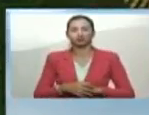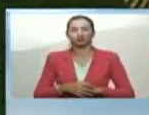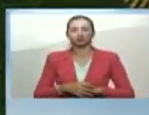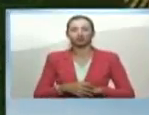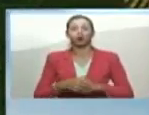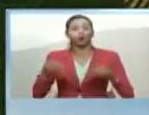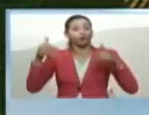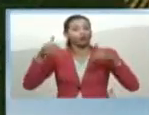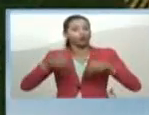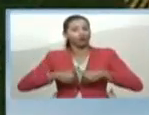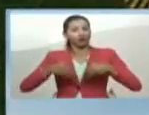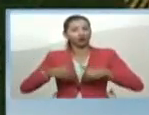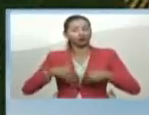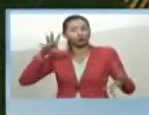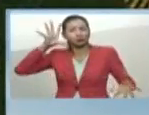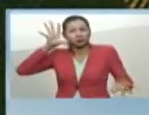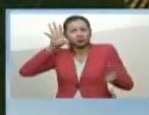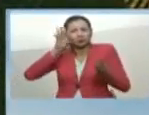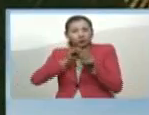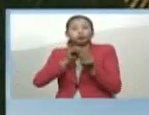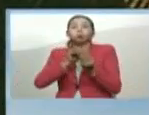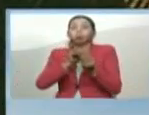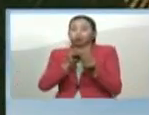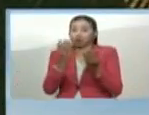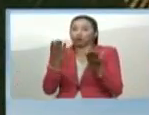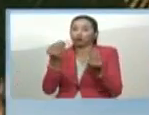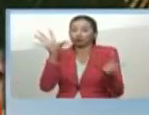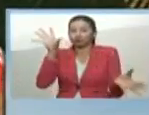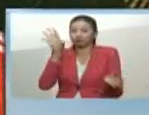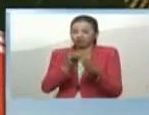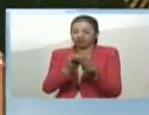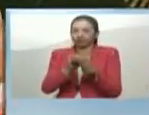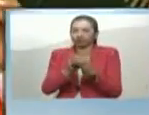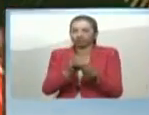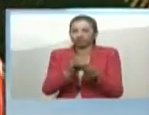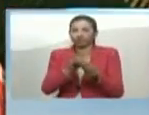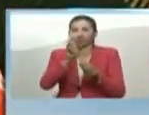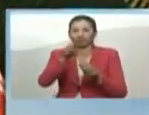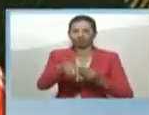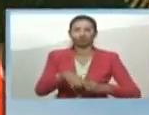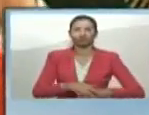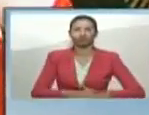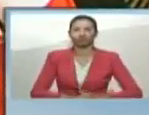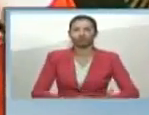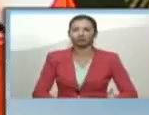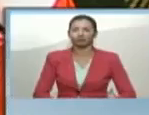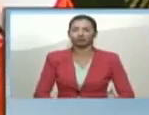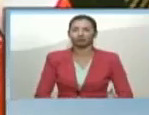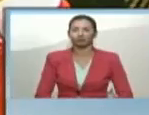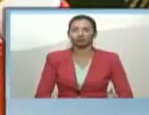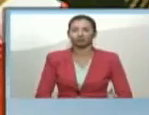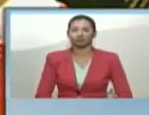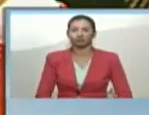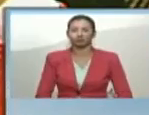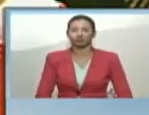esfuerzo tremendo de síntesis y además con un